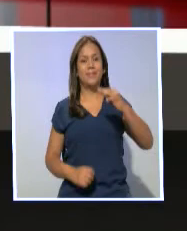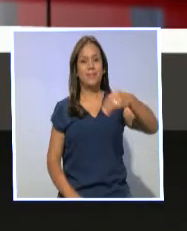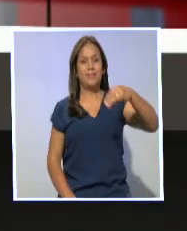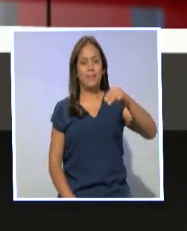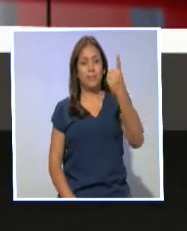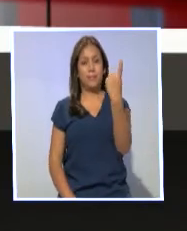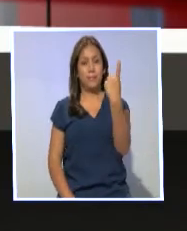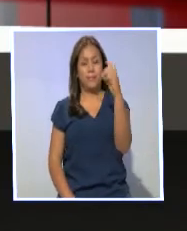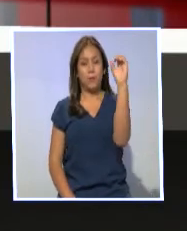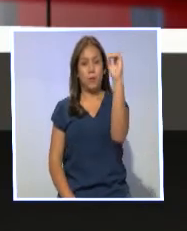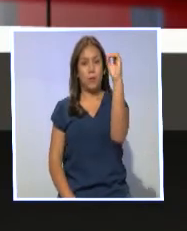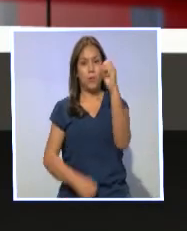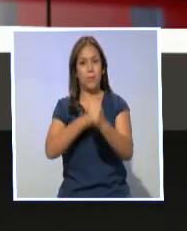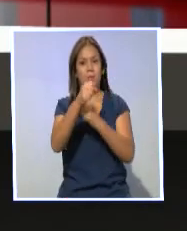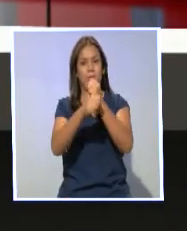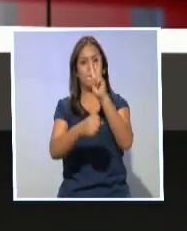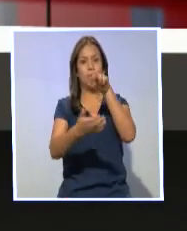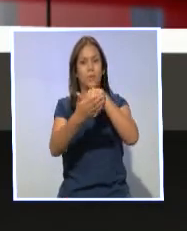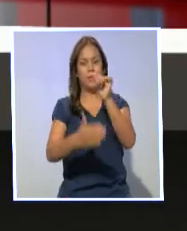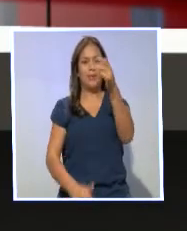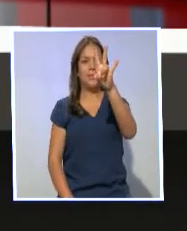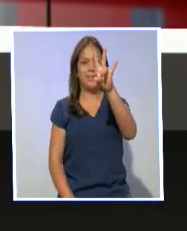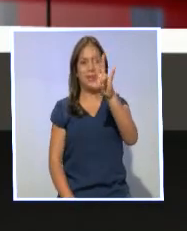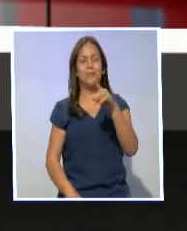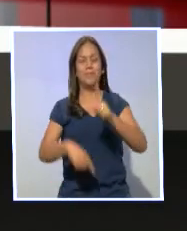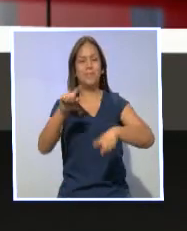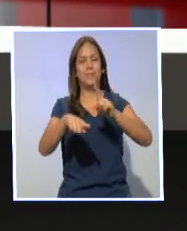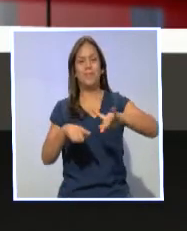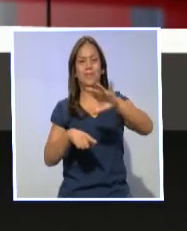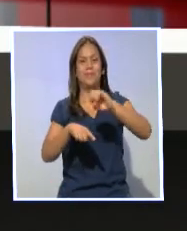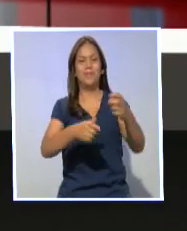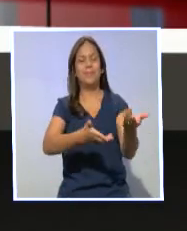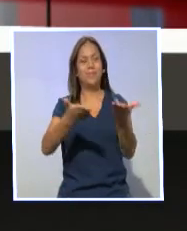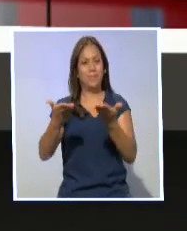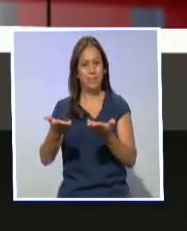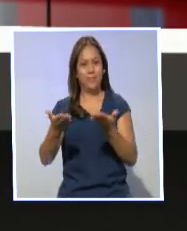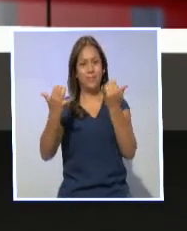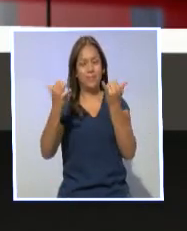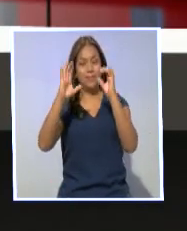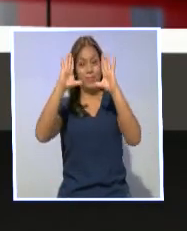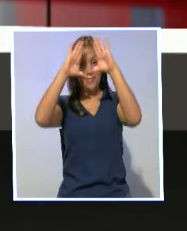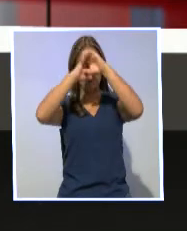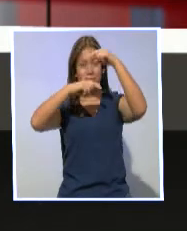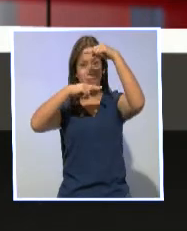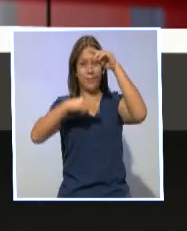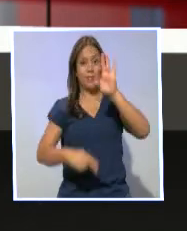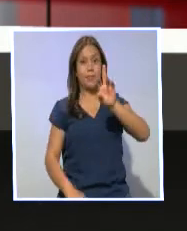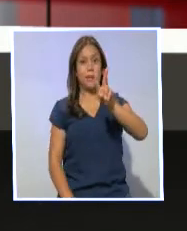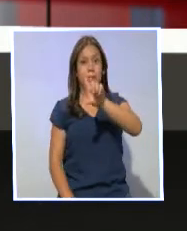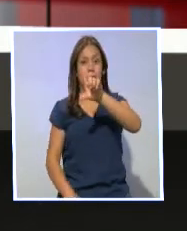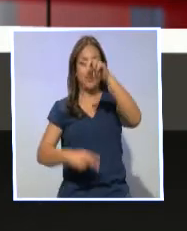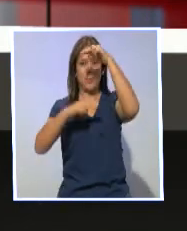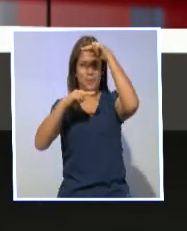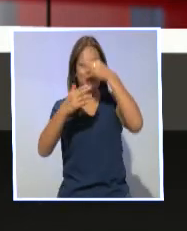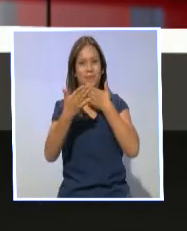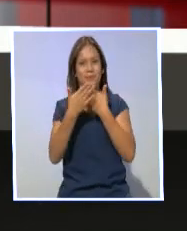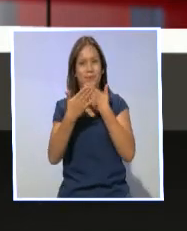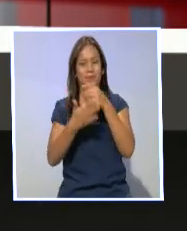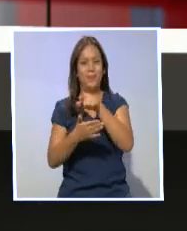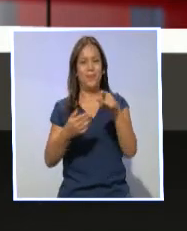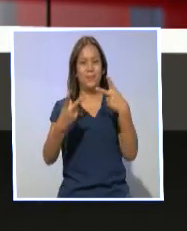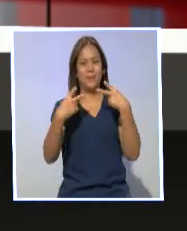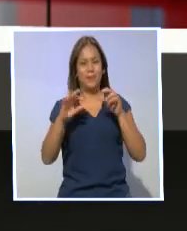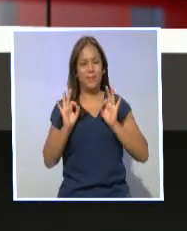Miércoles 11 de octubre de 2017, amigas y amigos, bienvenidos todos a la emisión estelar de TVL Noticias. Gracias a quienes